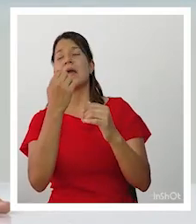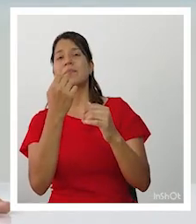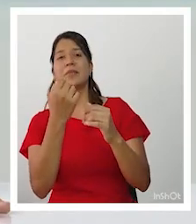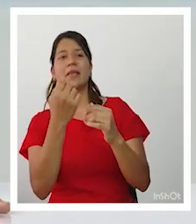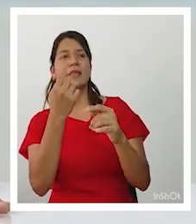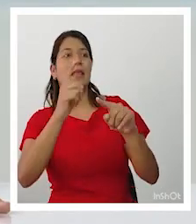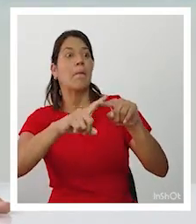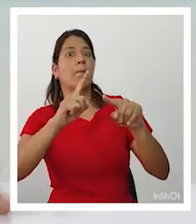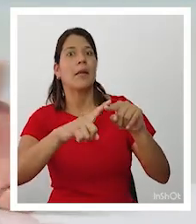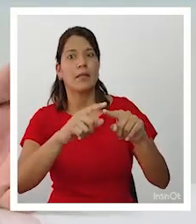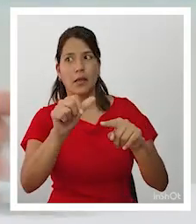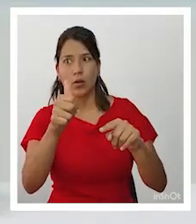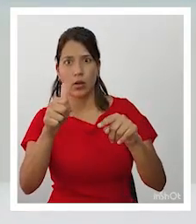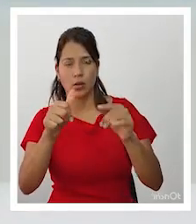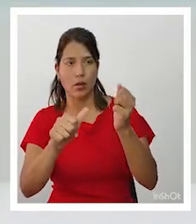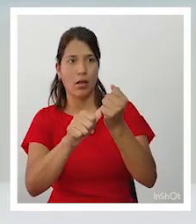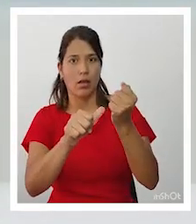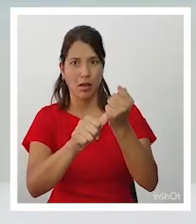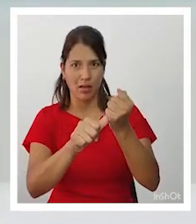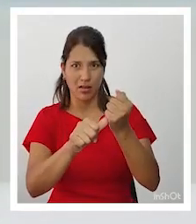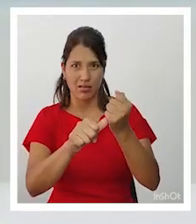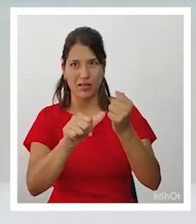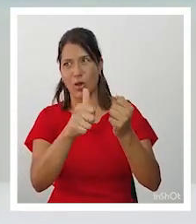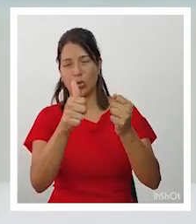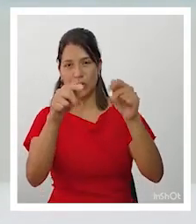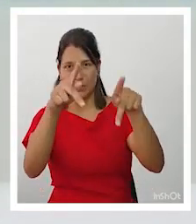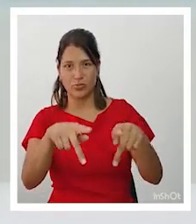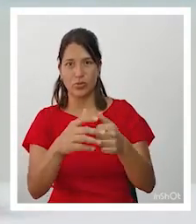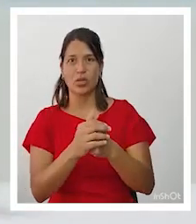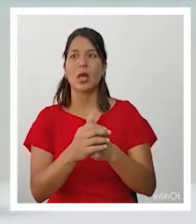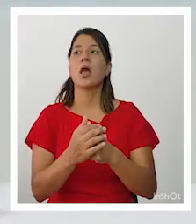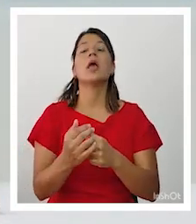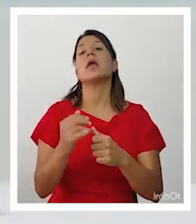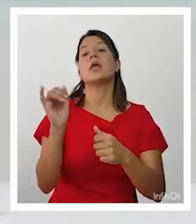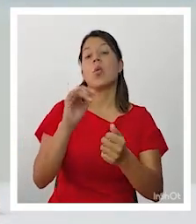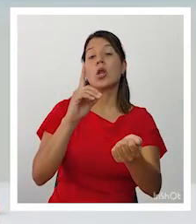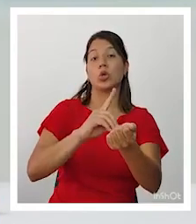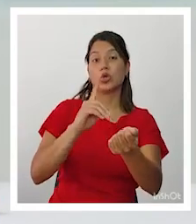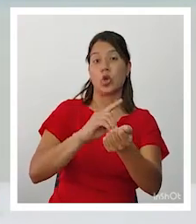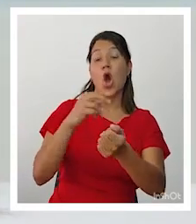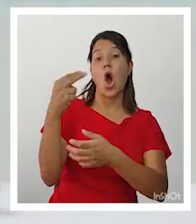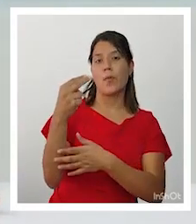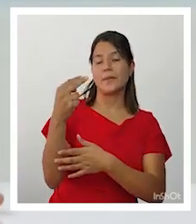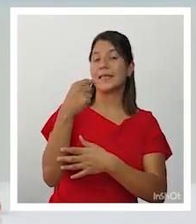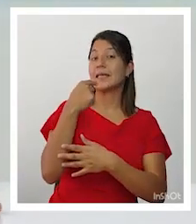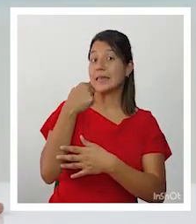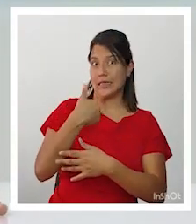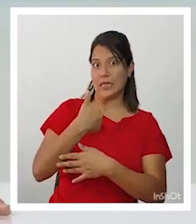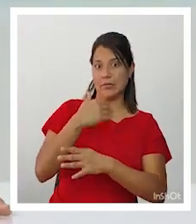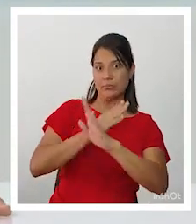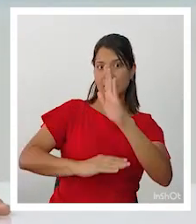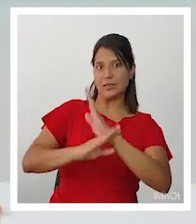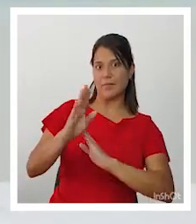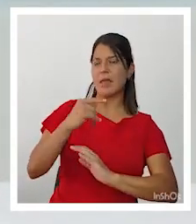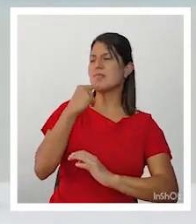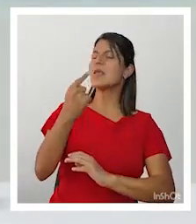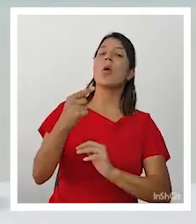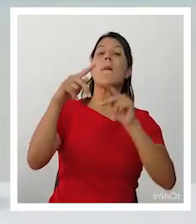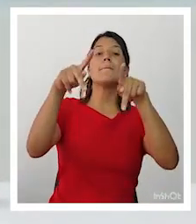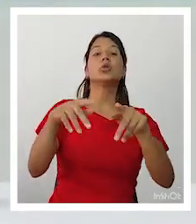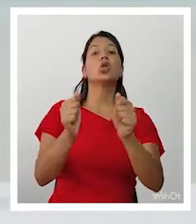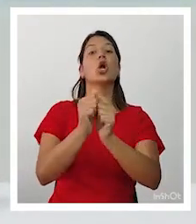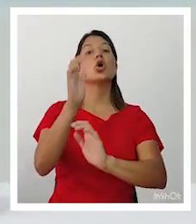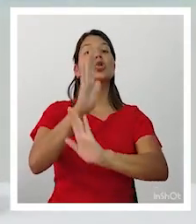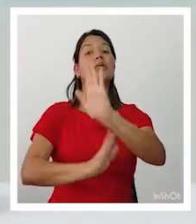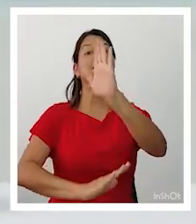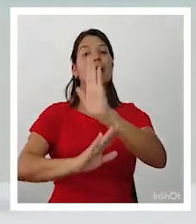Stephen Hawking, que él también tenía una situación de discapacidad, él decía que a las personas con discapacidad la sociedad